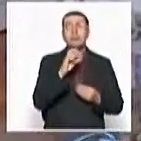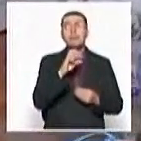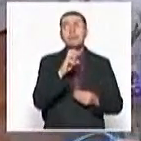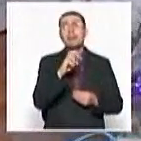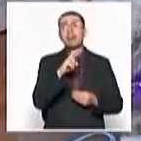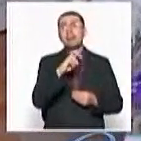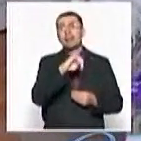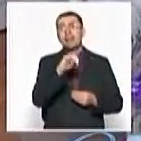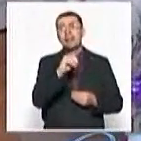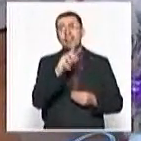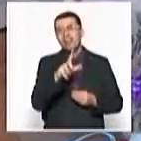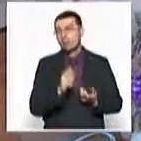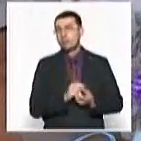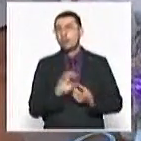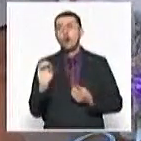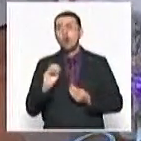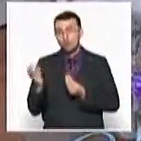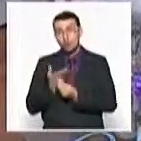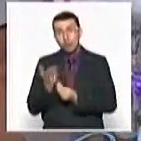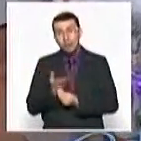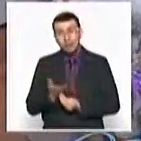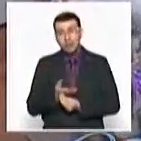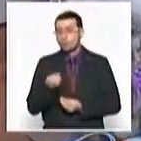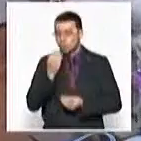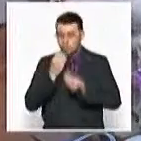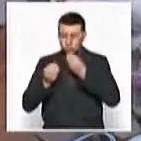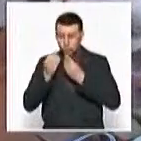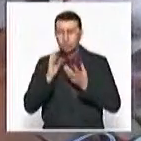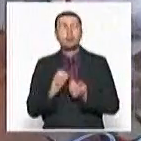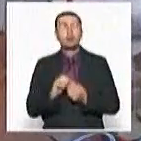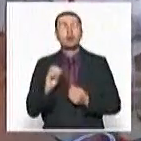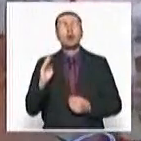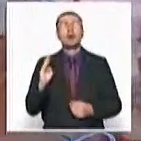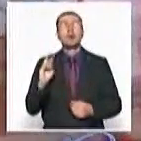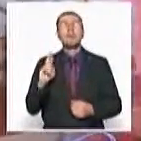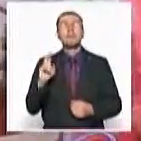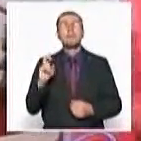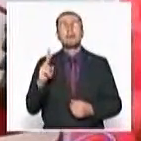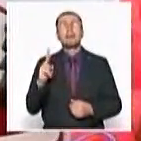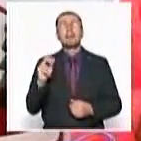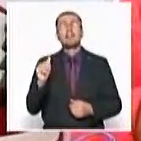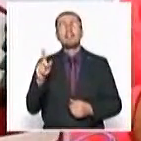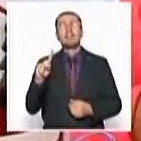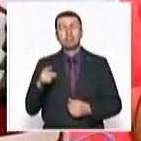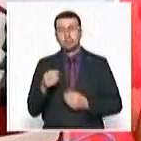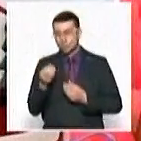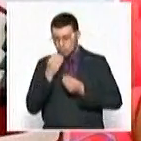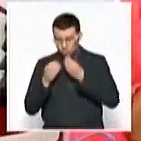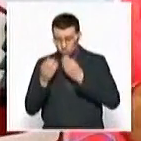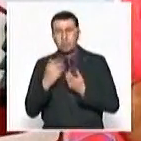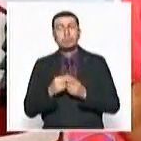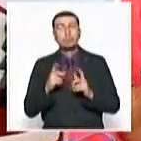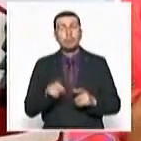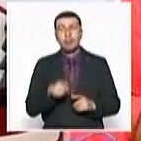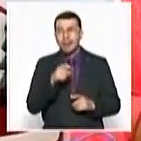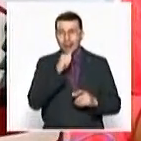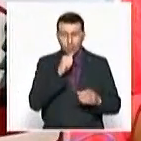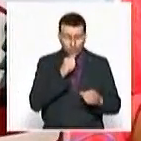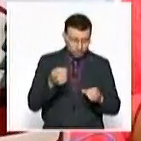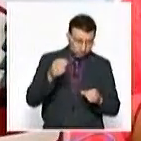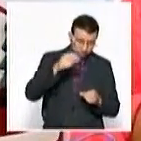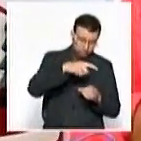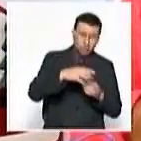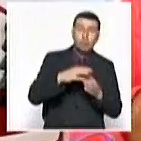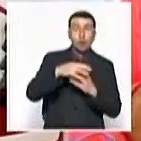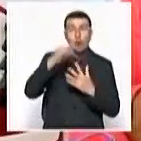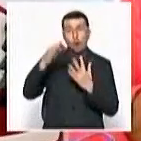aliño, consumir las brevas, consumir las infusiones de hierbabuena, Todas son ayudas muy importantes